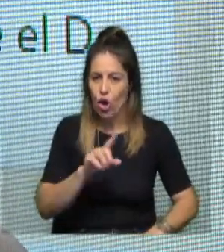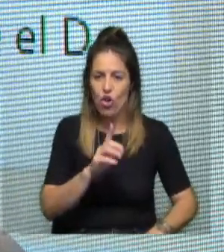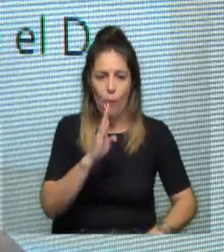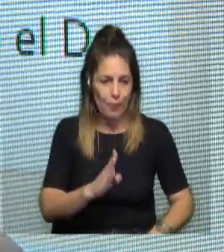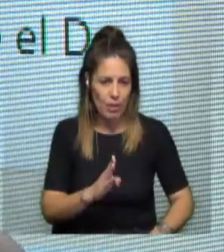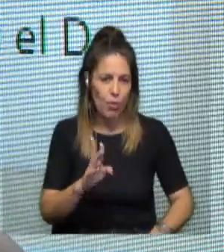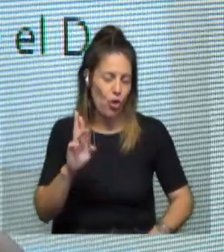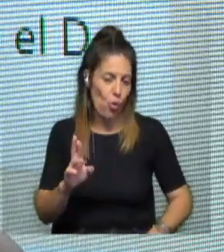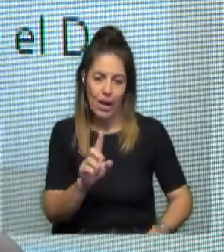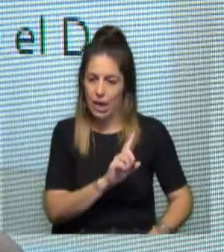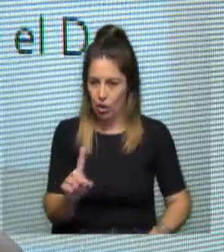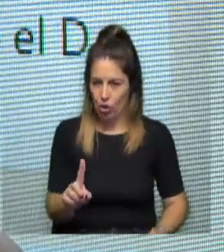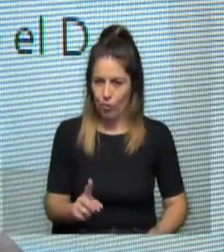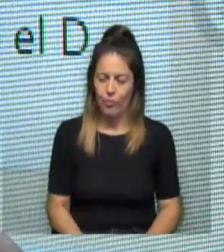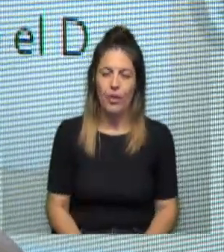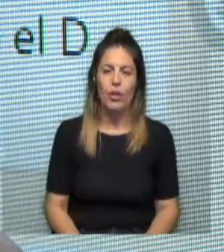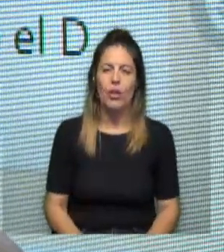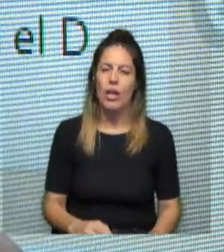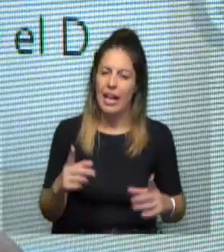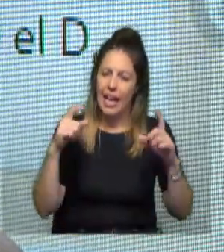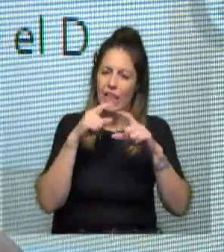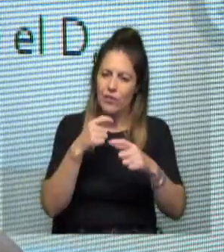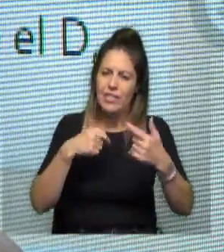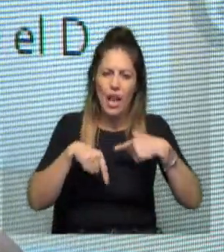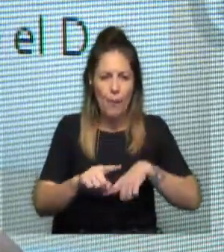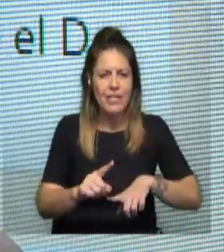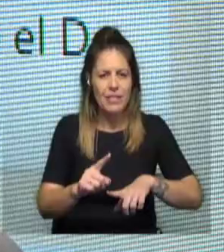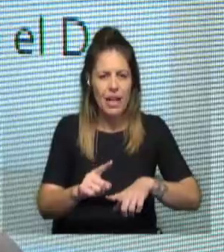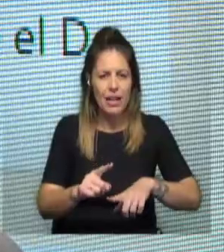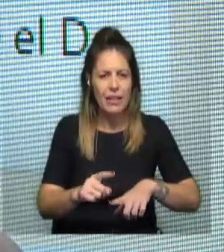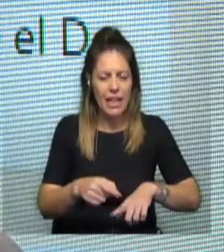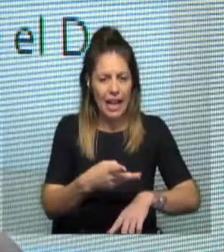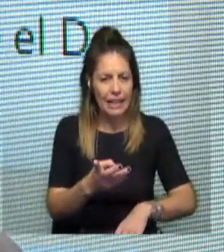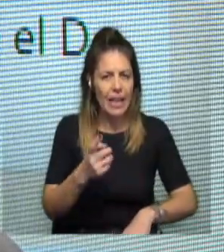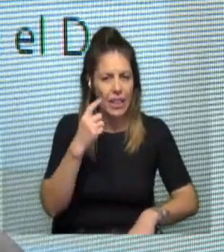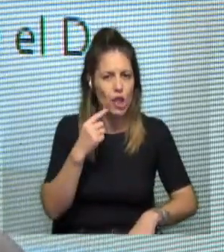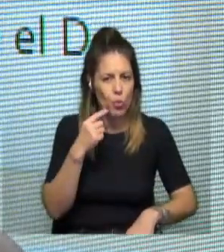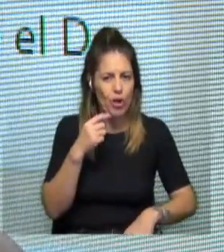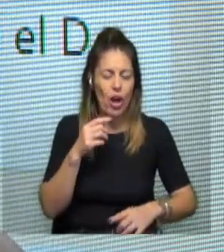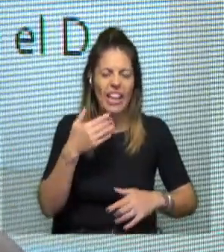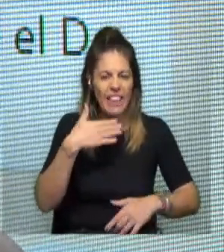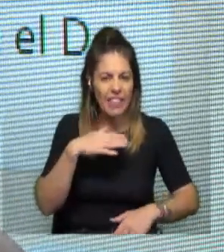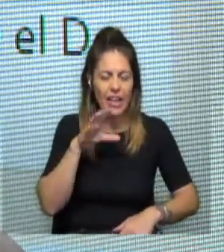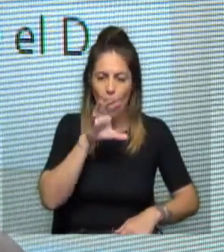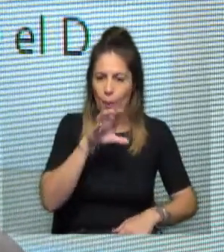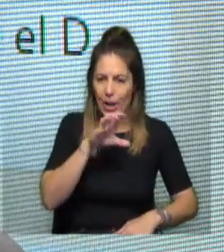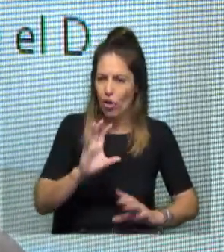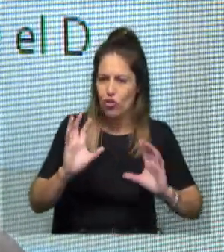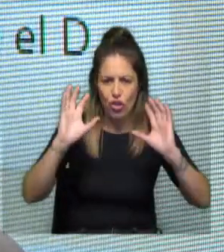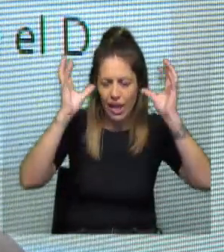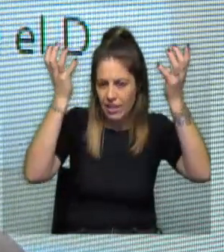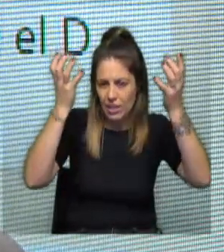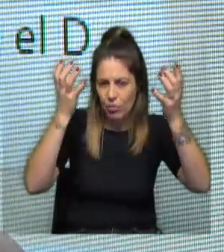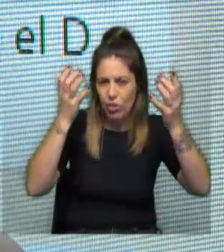llamábamos, Rubén del Cerrito. Dice, ¿cómo nos cuesta, a pesar de los numerosos casos, entender que ciertos perros son agresivos? Se habla de los dueños y se puede